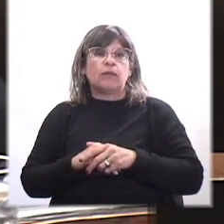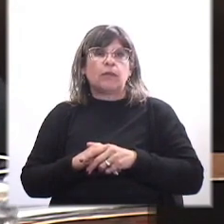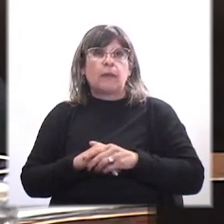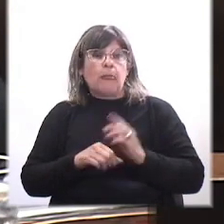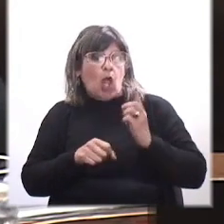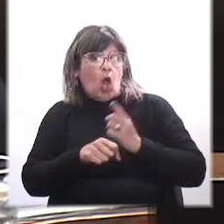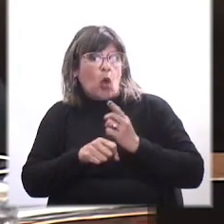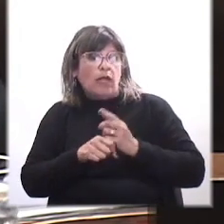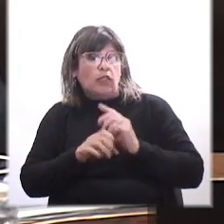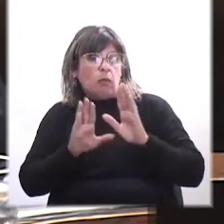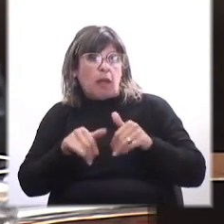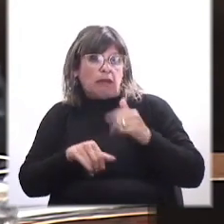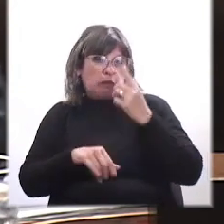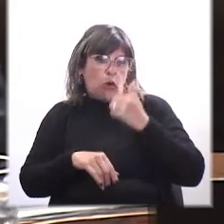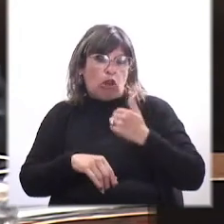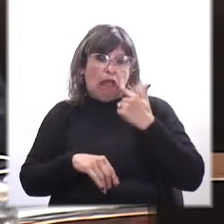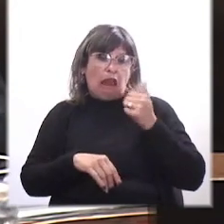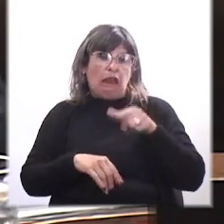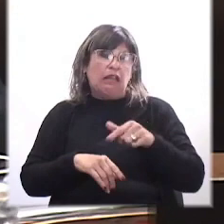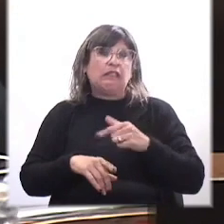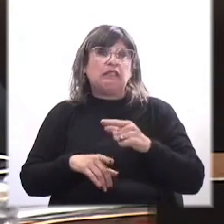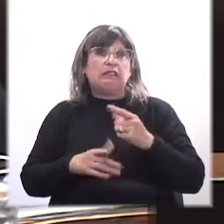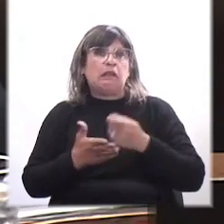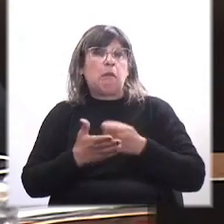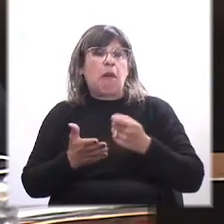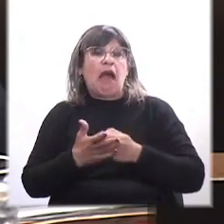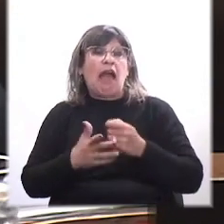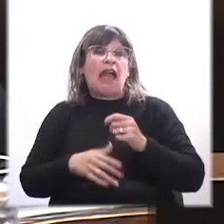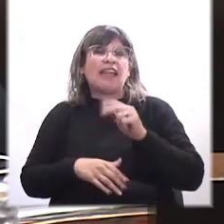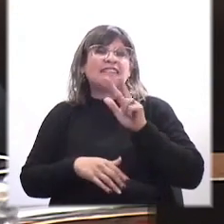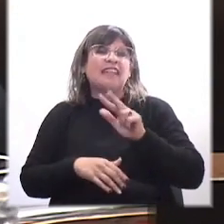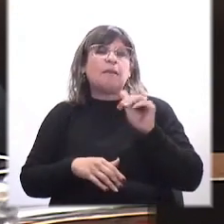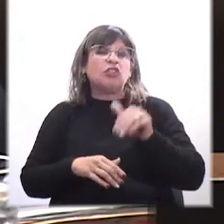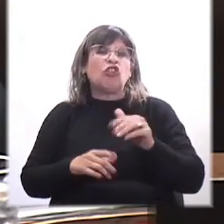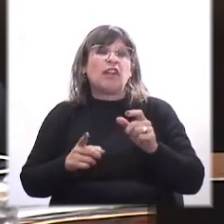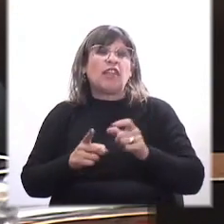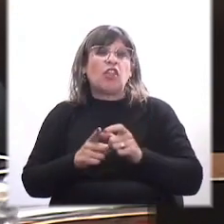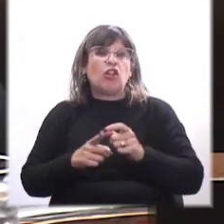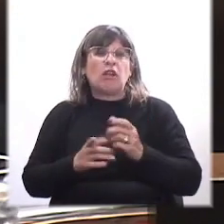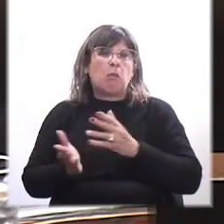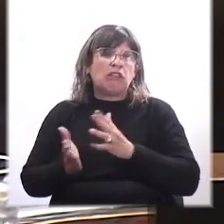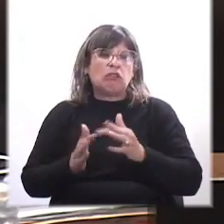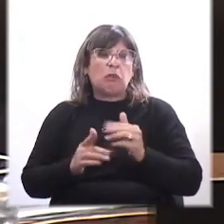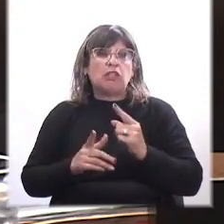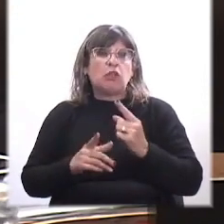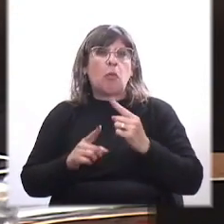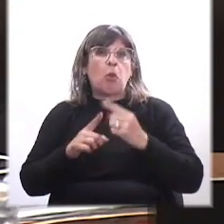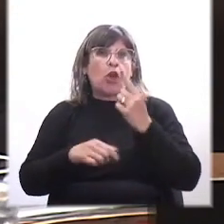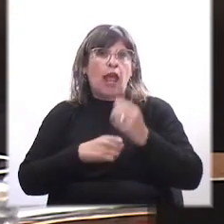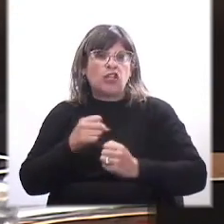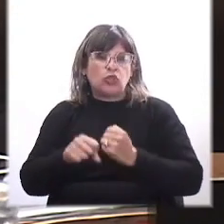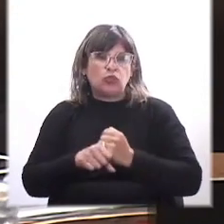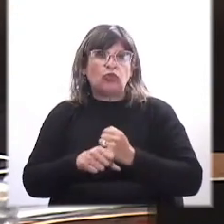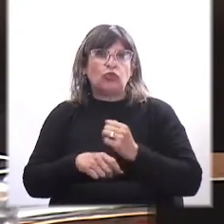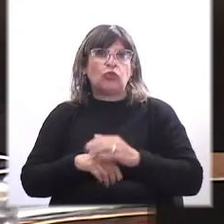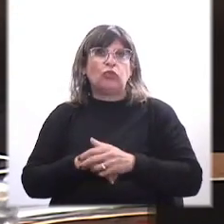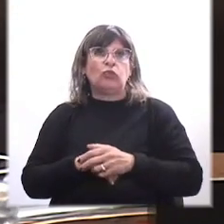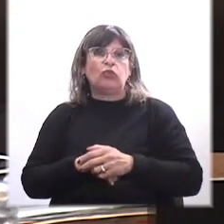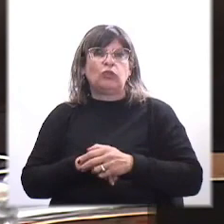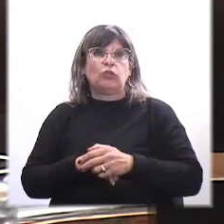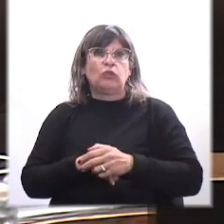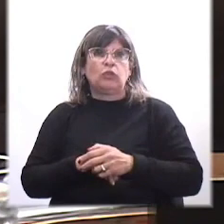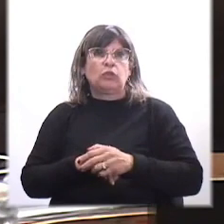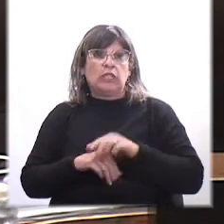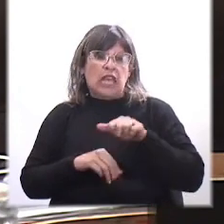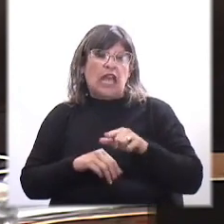obligaciones patrimoniales se pagan aproximadamente unos 3 millones de dólares anuales. Y